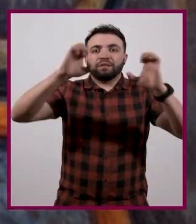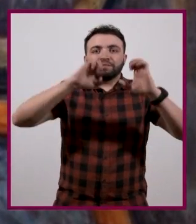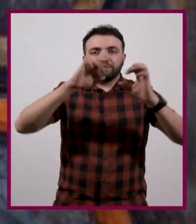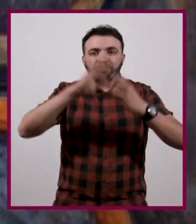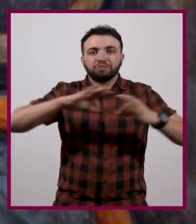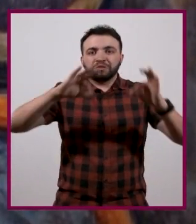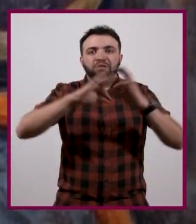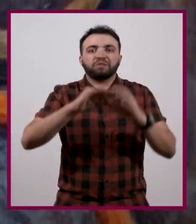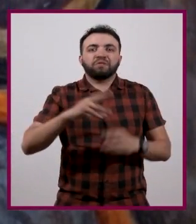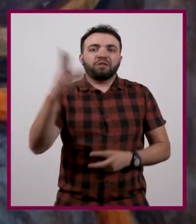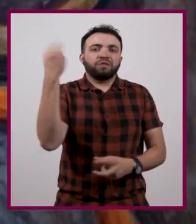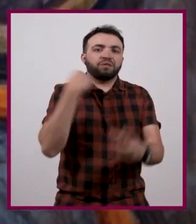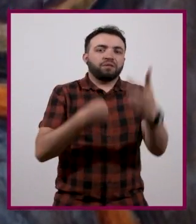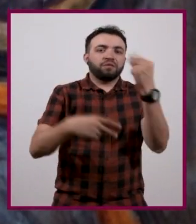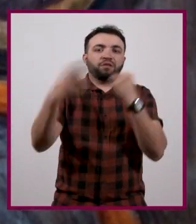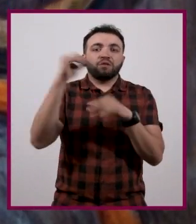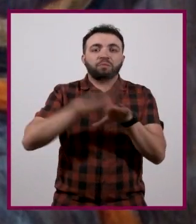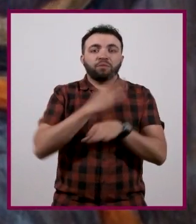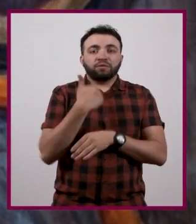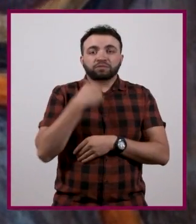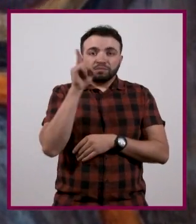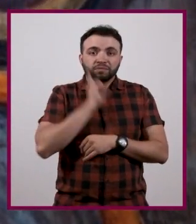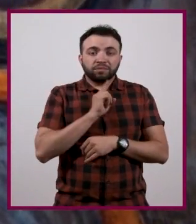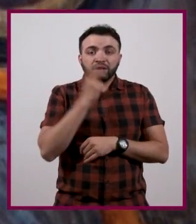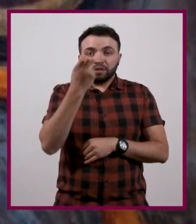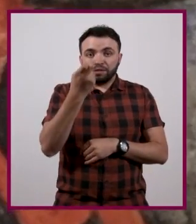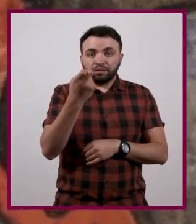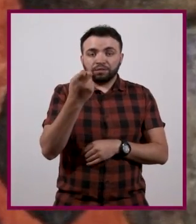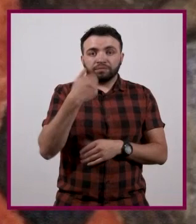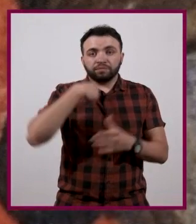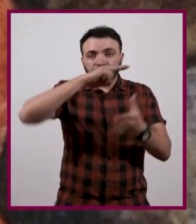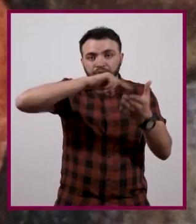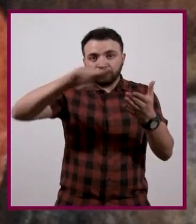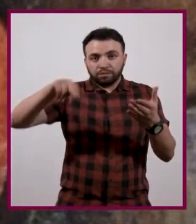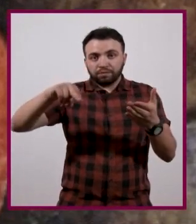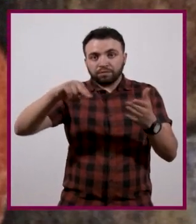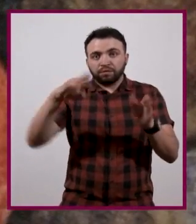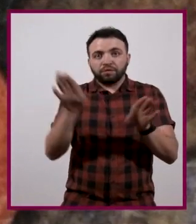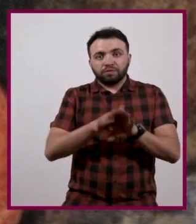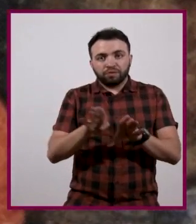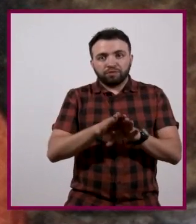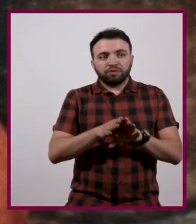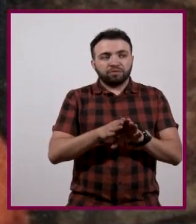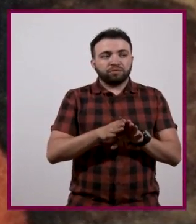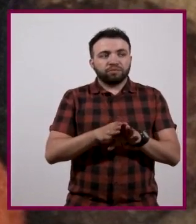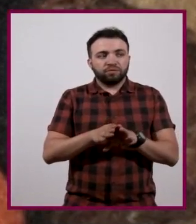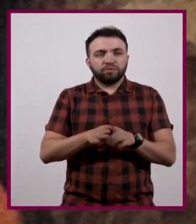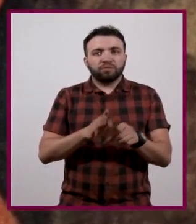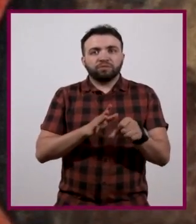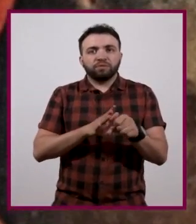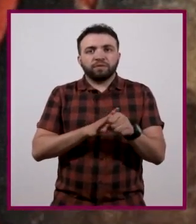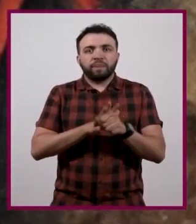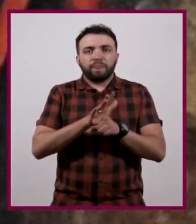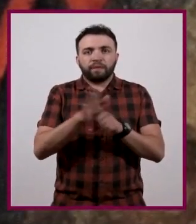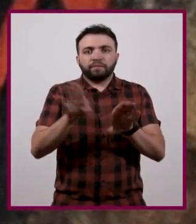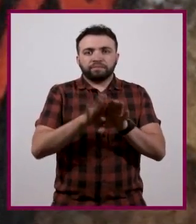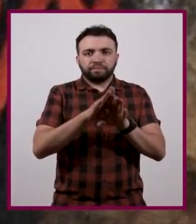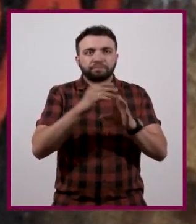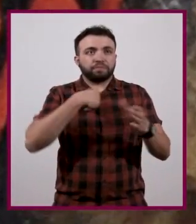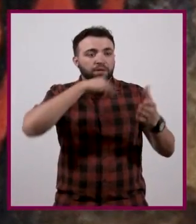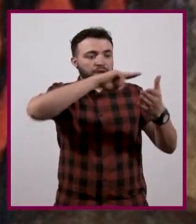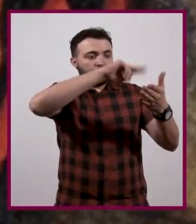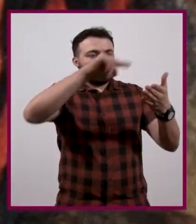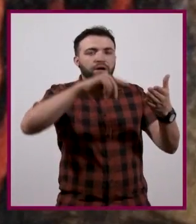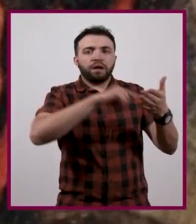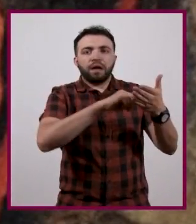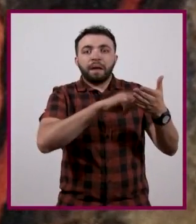eso hace que realmente su pintura destaque con respecto a la de todos sus colegas